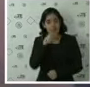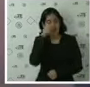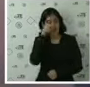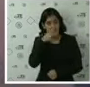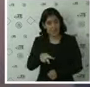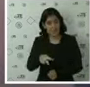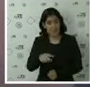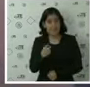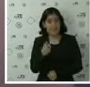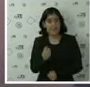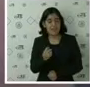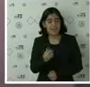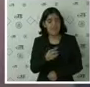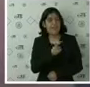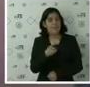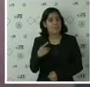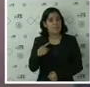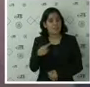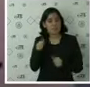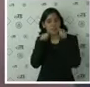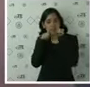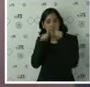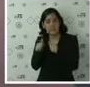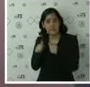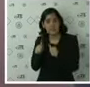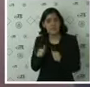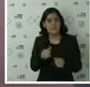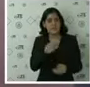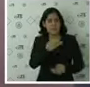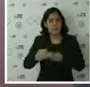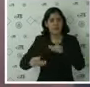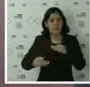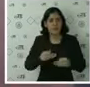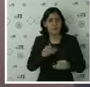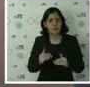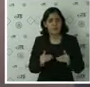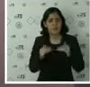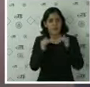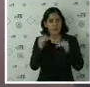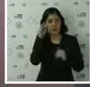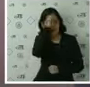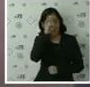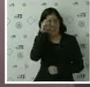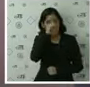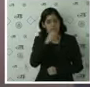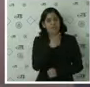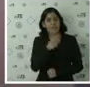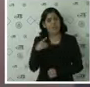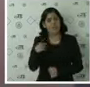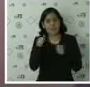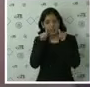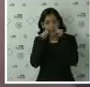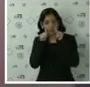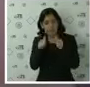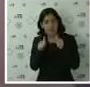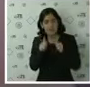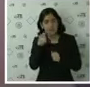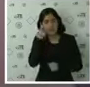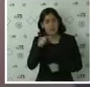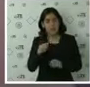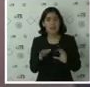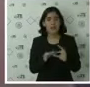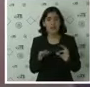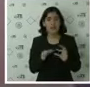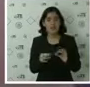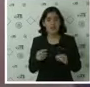donde todas las opiniones deberían ser tomadas en cuenta. Eso es lo más importante, que busquemos dar a conocer lo que pensamos